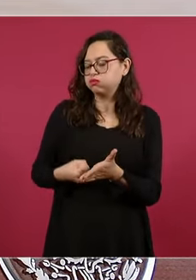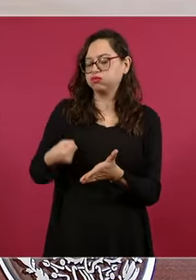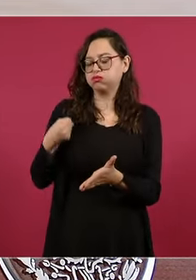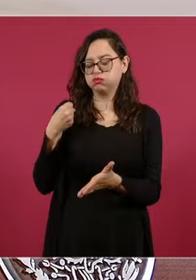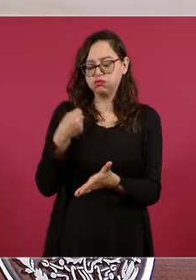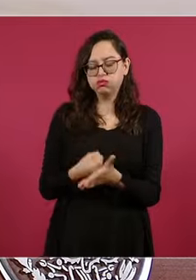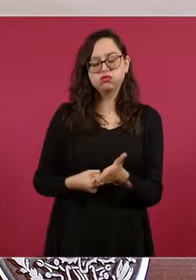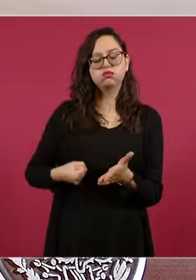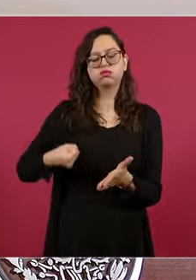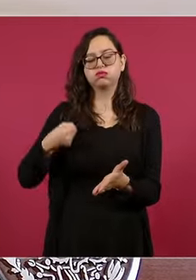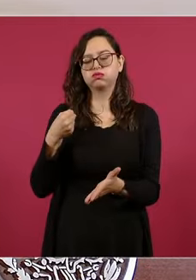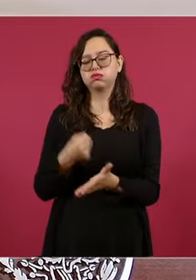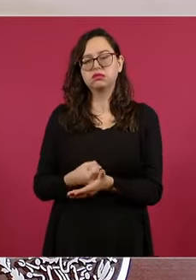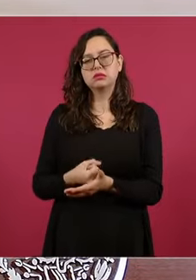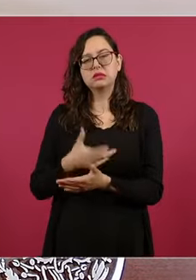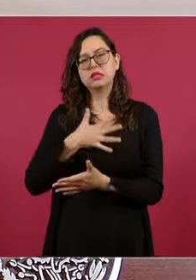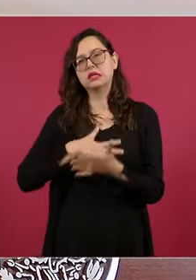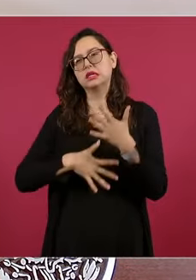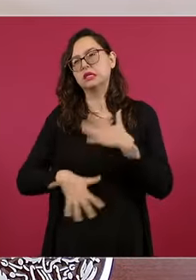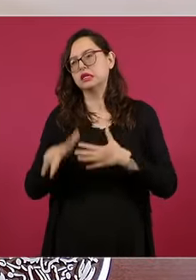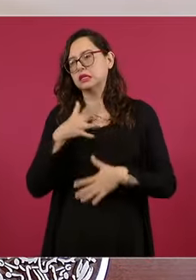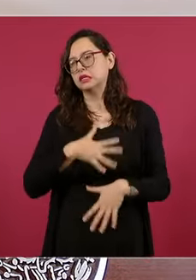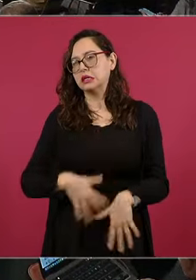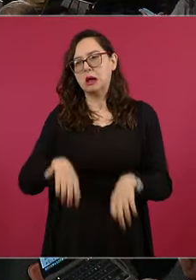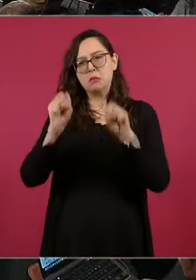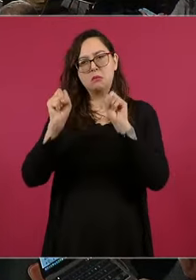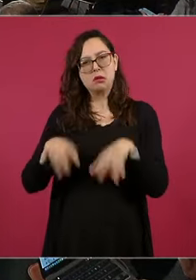El no rendirnos.